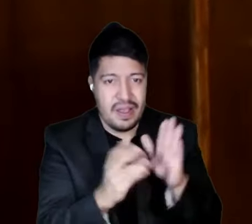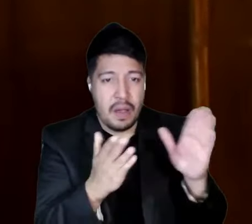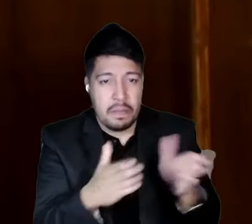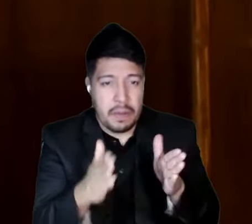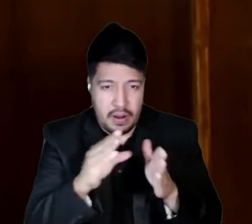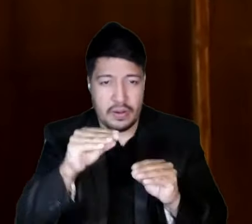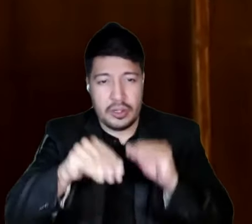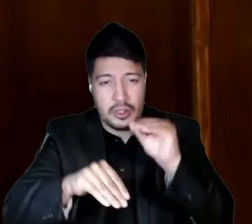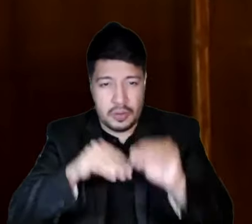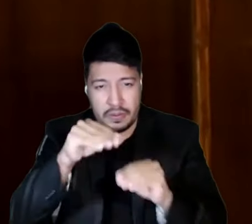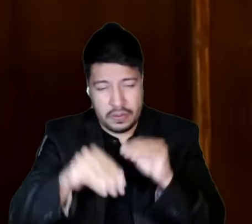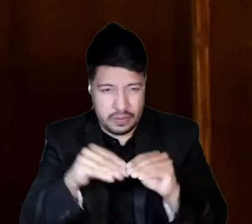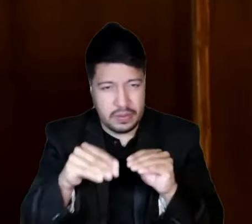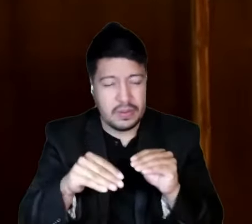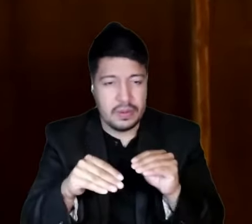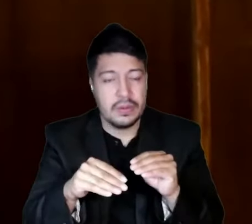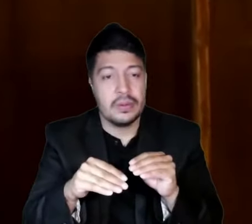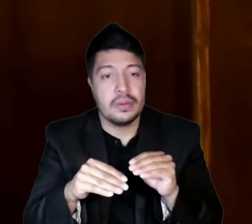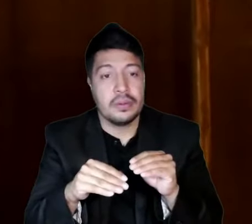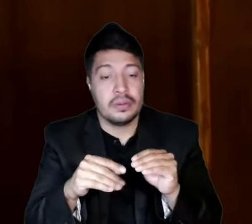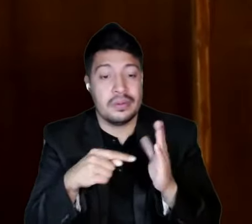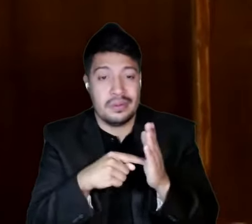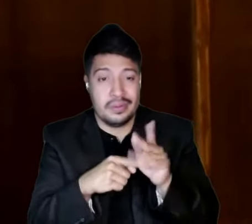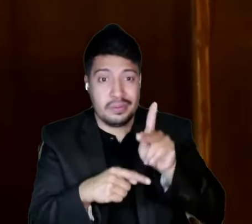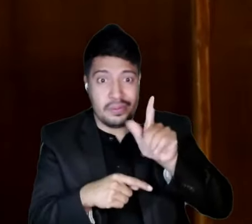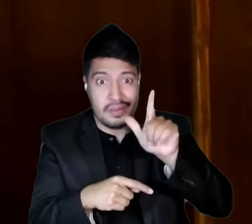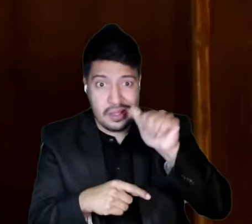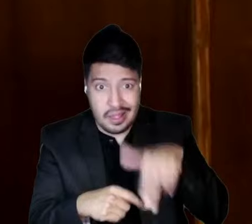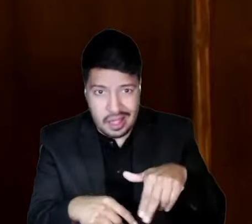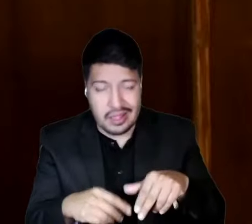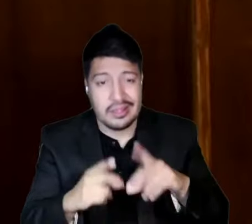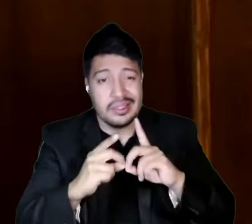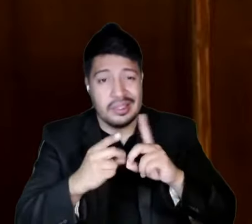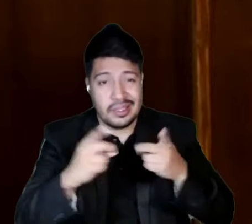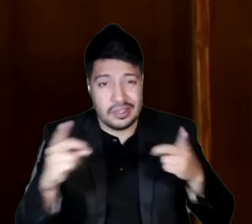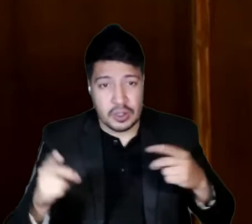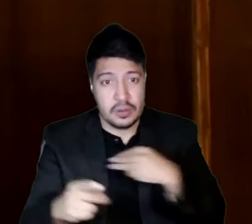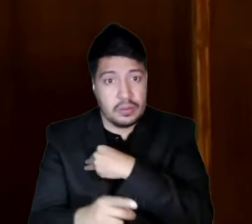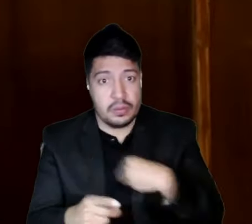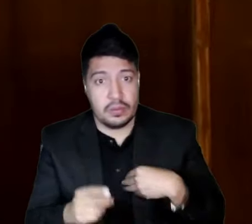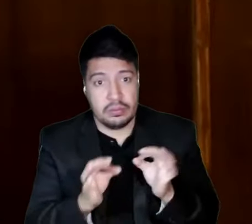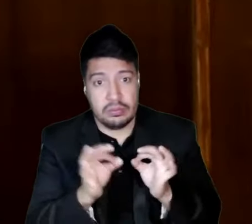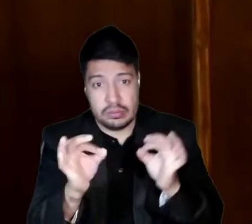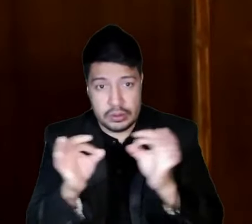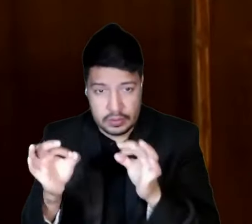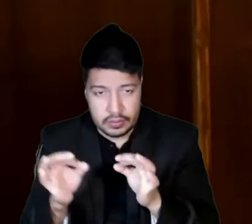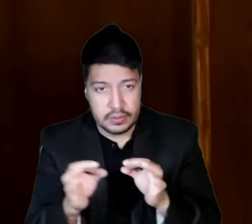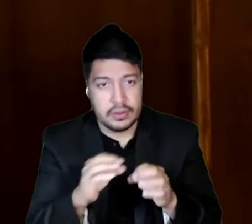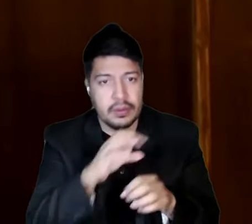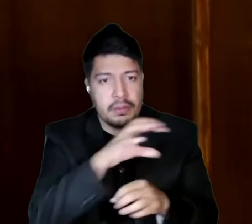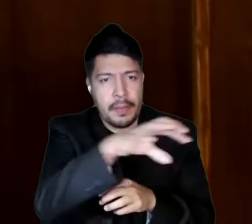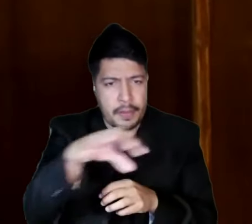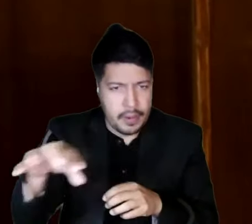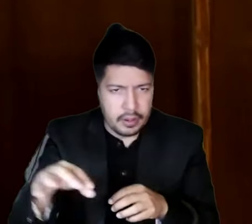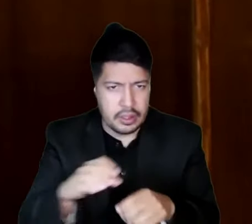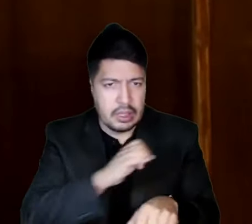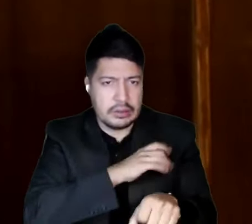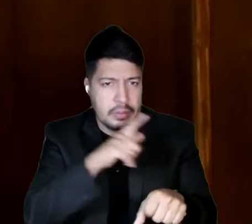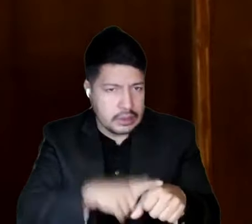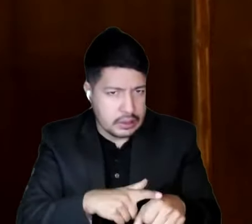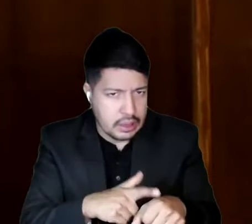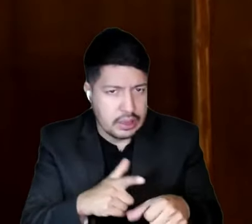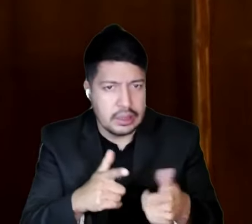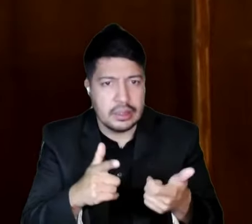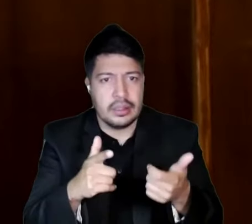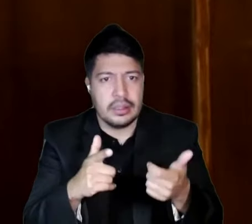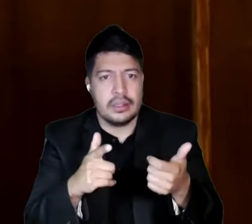municipios los planes de desarrollo municipal los programas sectoriales regionales y especiales la agenda